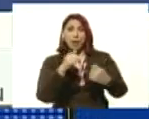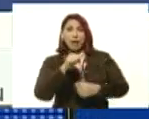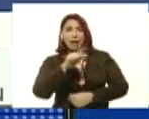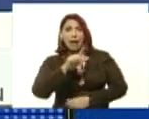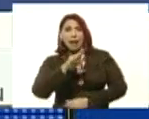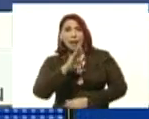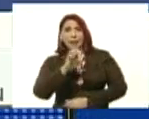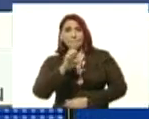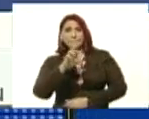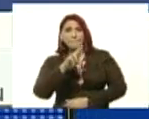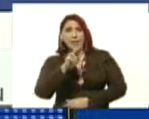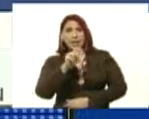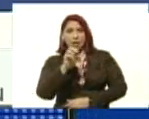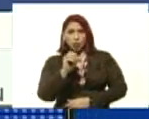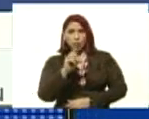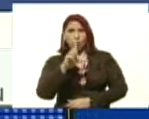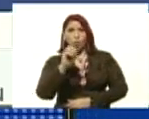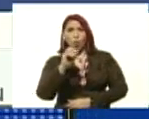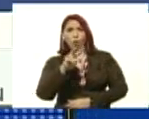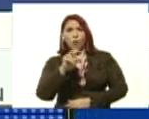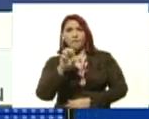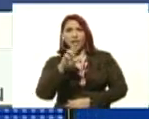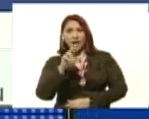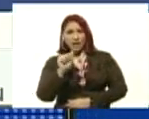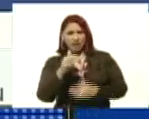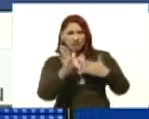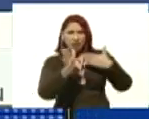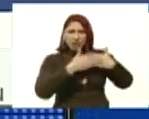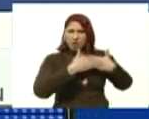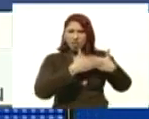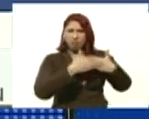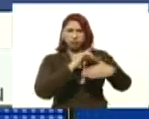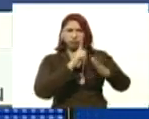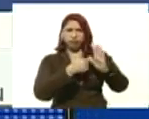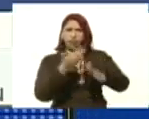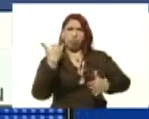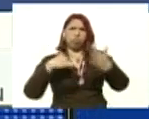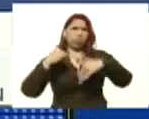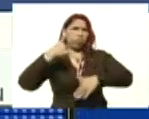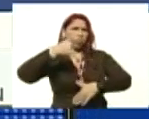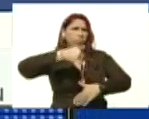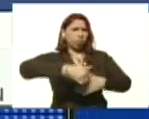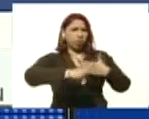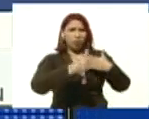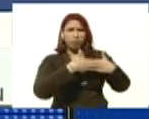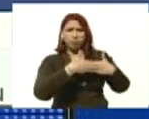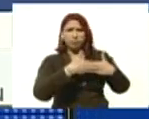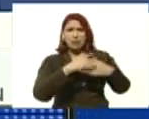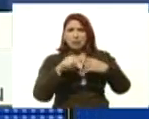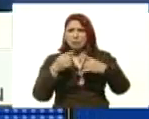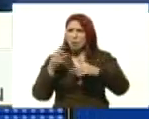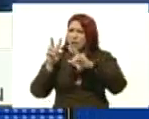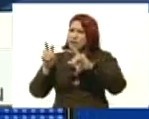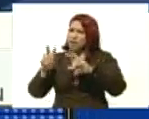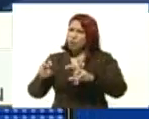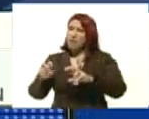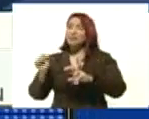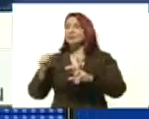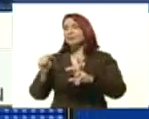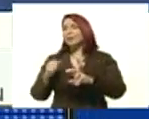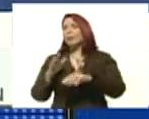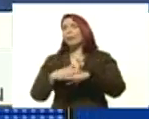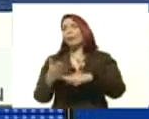la habían cerrado de hace tiempo y estaba cerrada. Después yo averigué, no, sí, porque